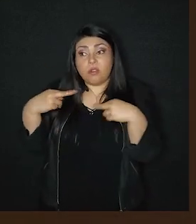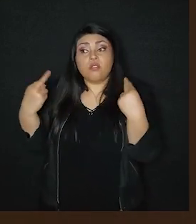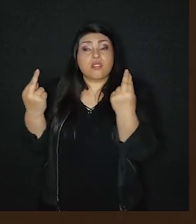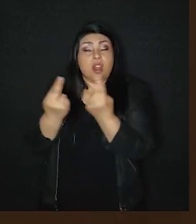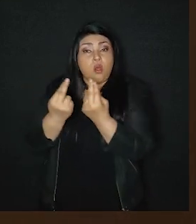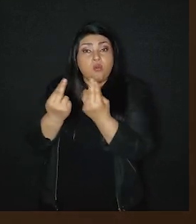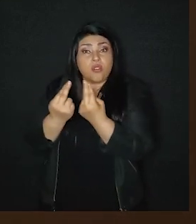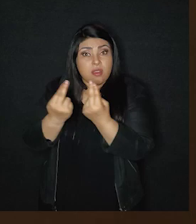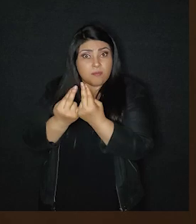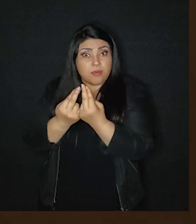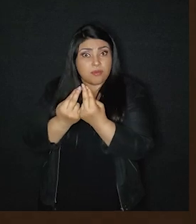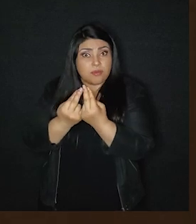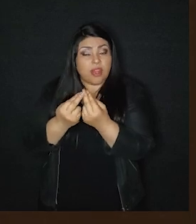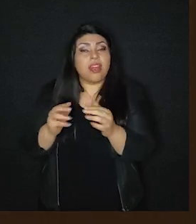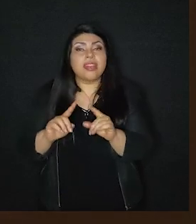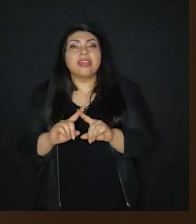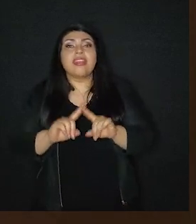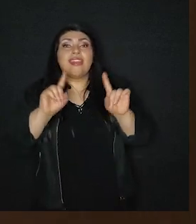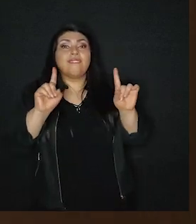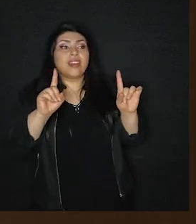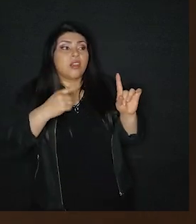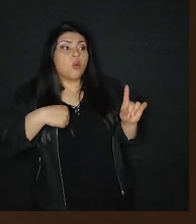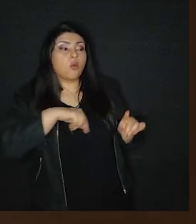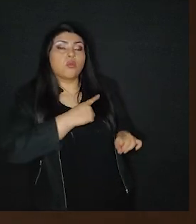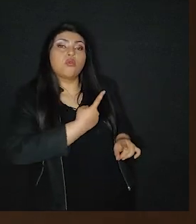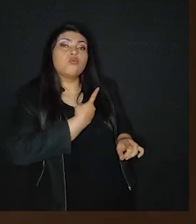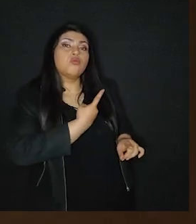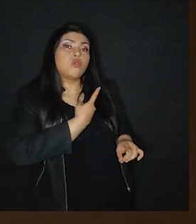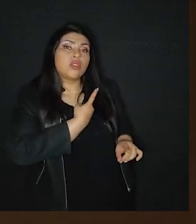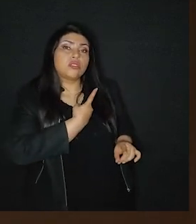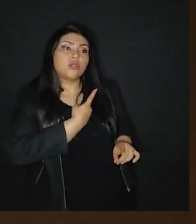no tenemos si estamos distanciados